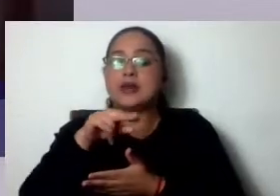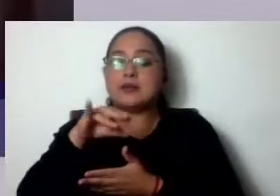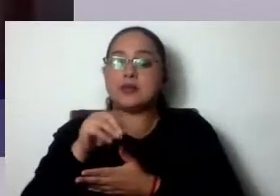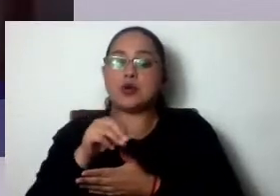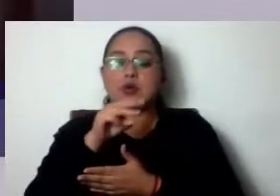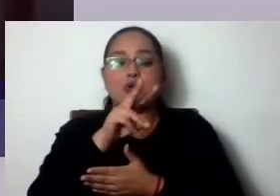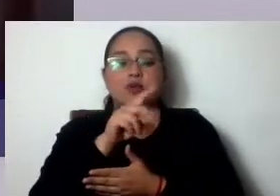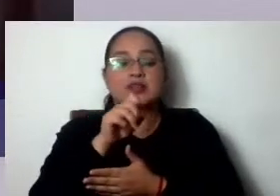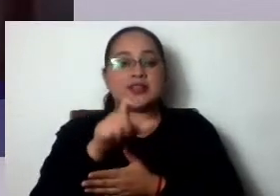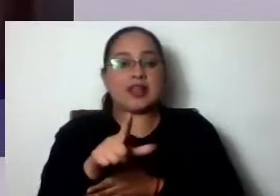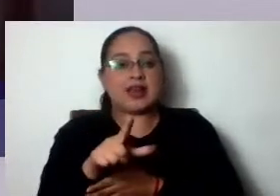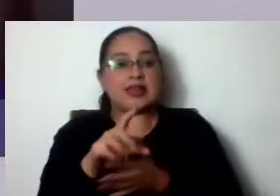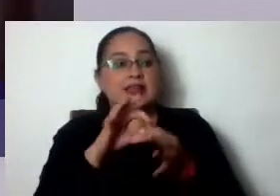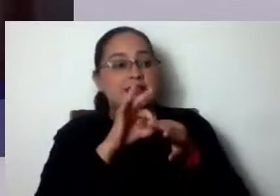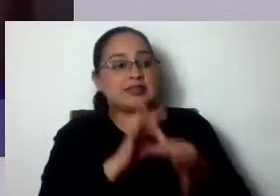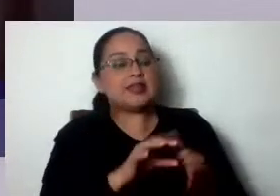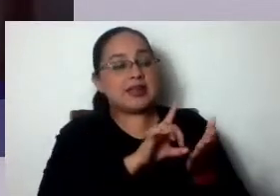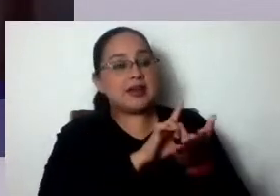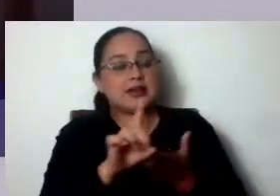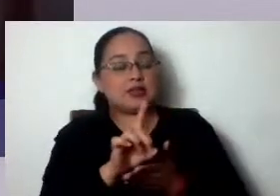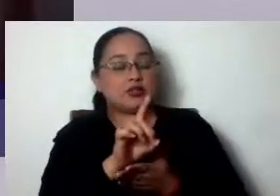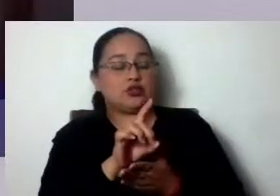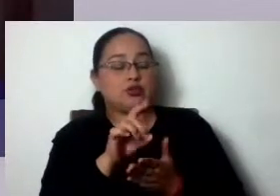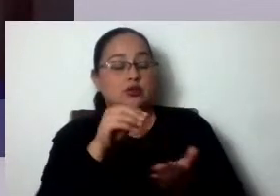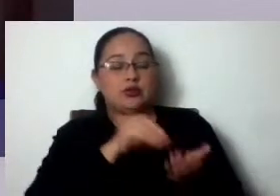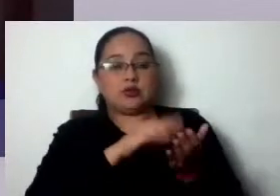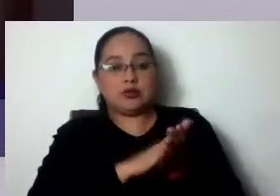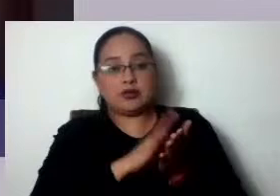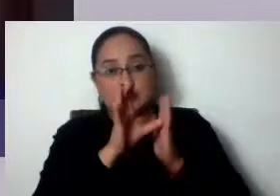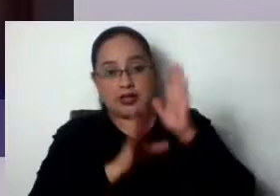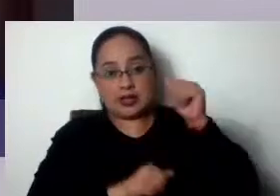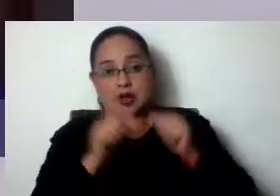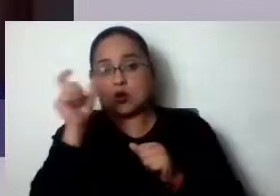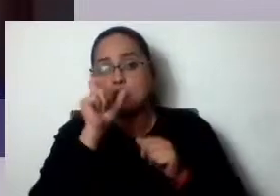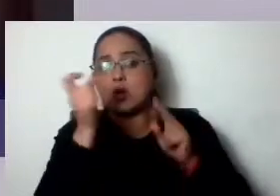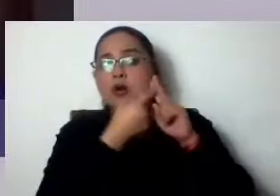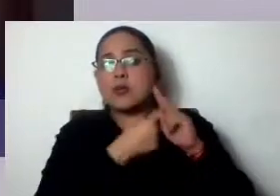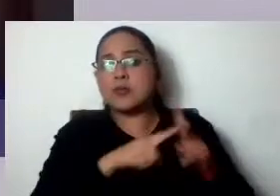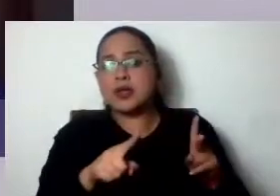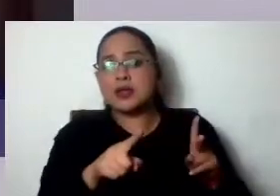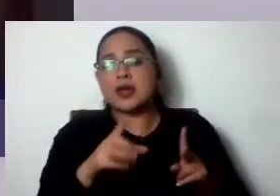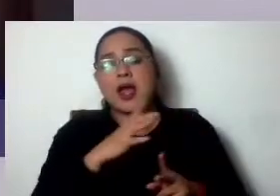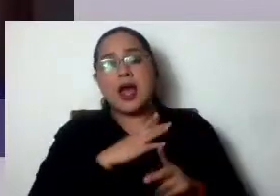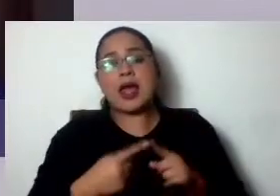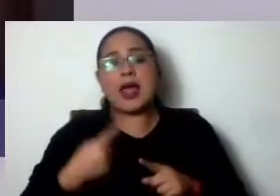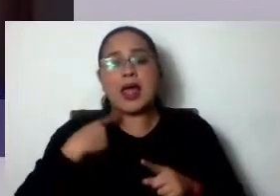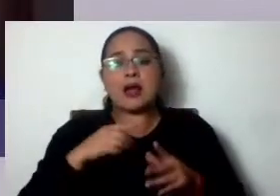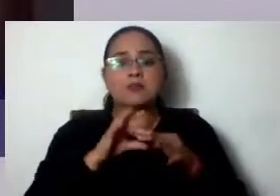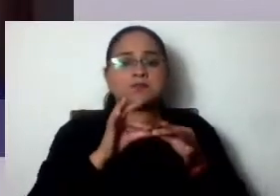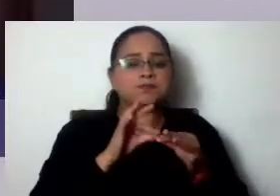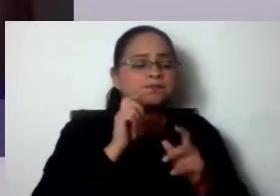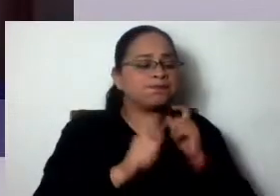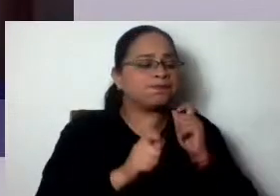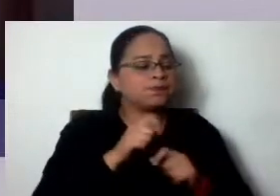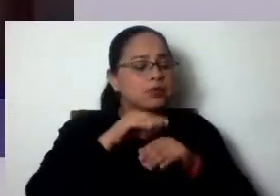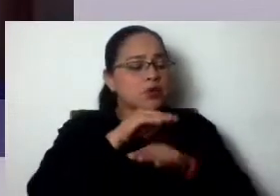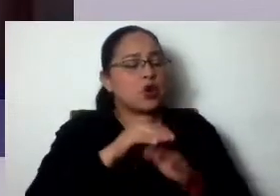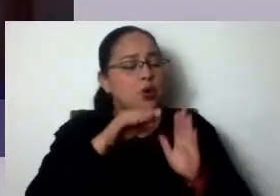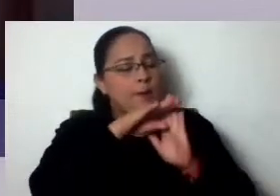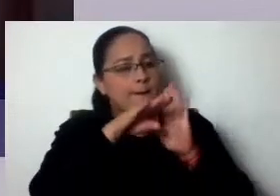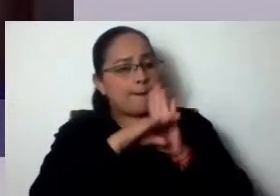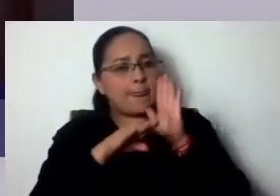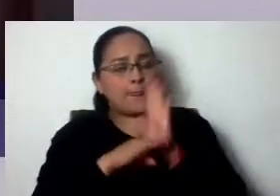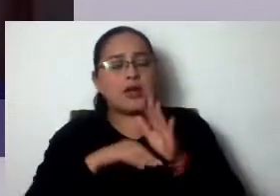al derecho constitucional cobra plena vigencia a partir de una interpretación sistemática de